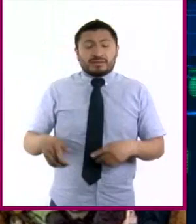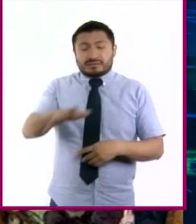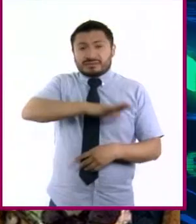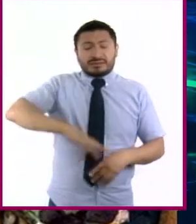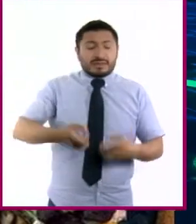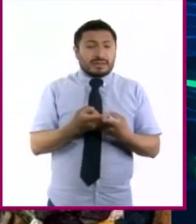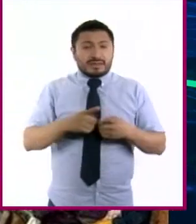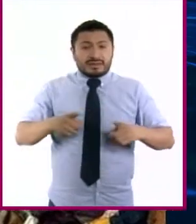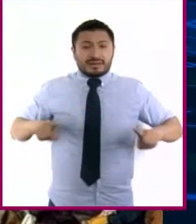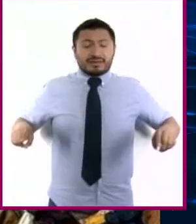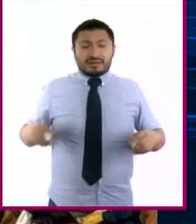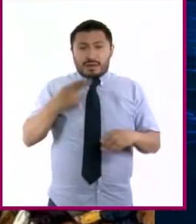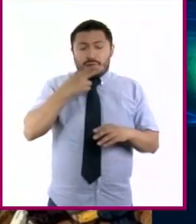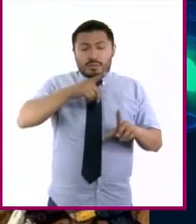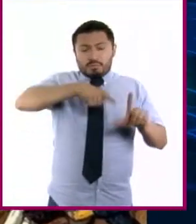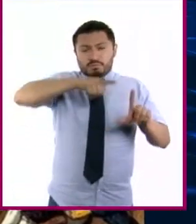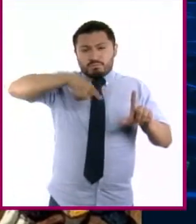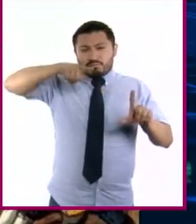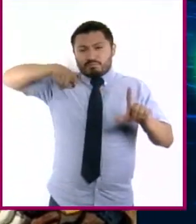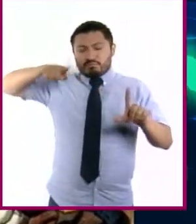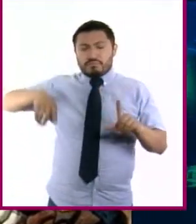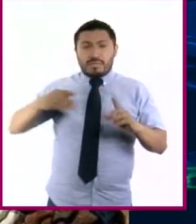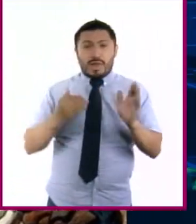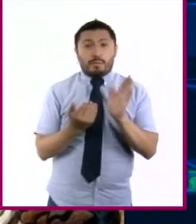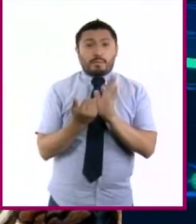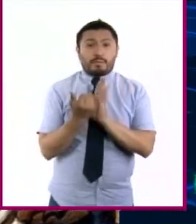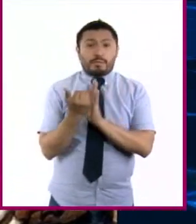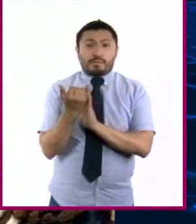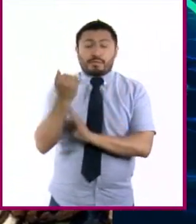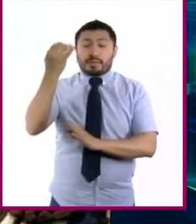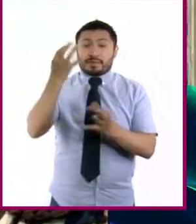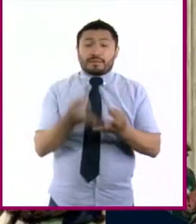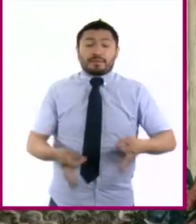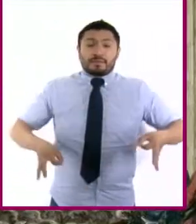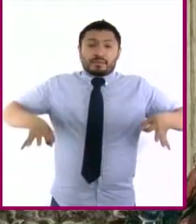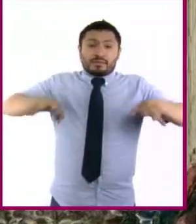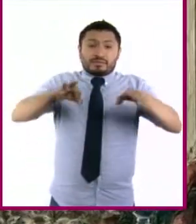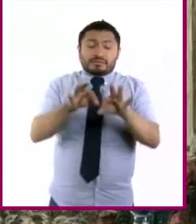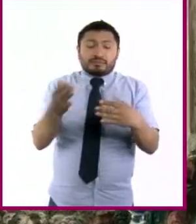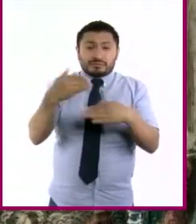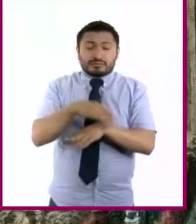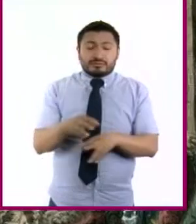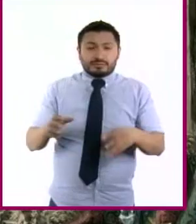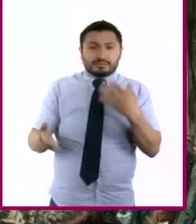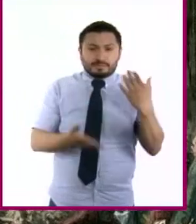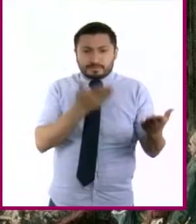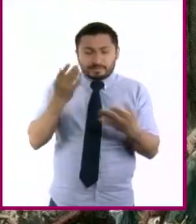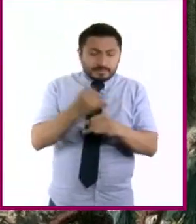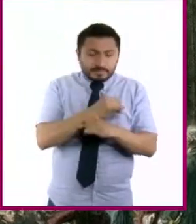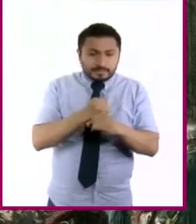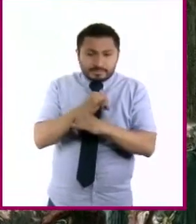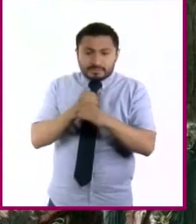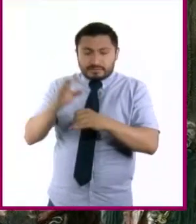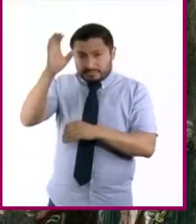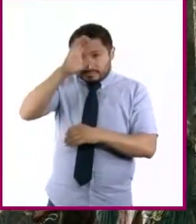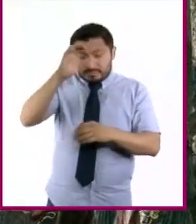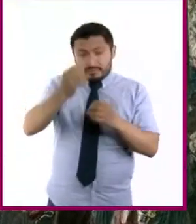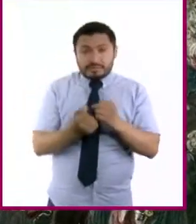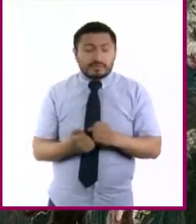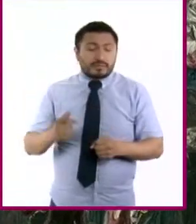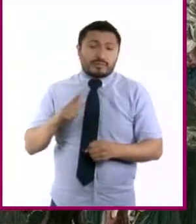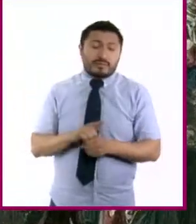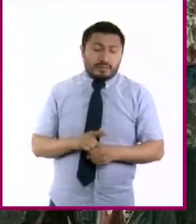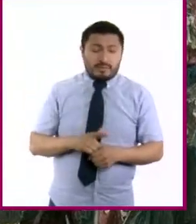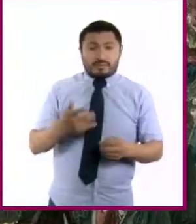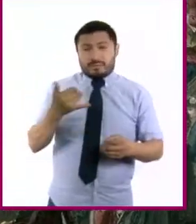uso de la estadística permitió un incremento significativo en la materia de estudios científicos y sociales, y surgió